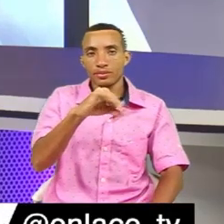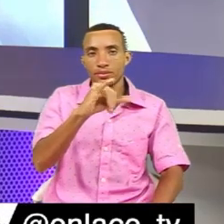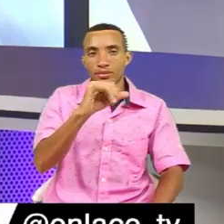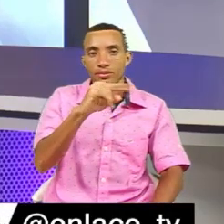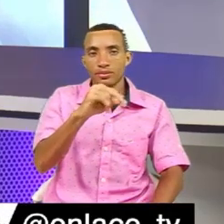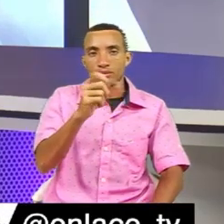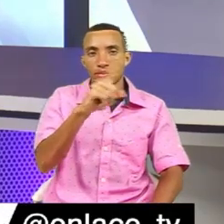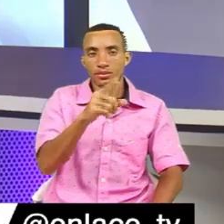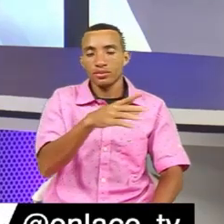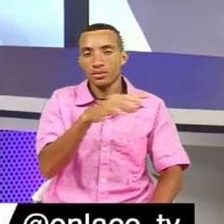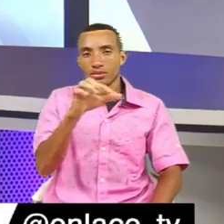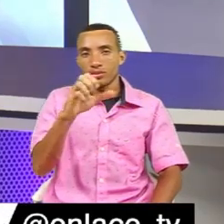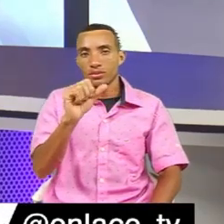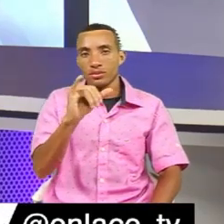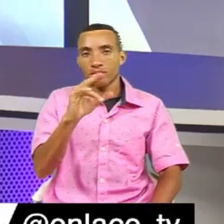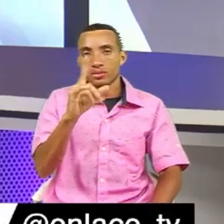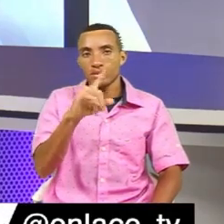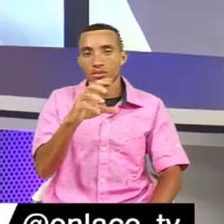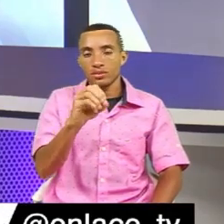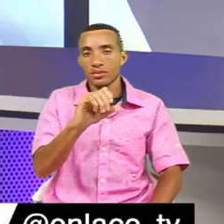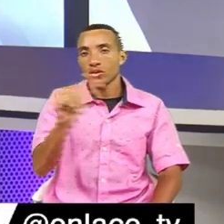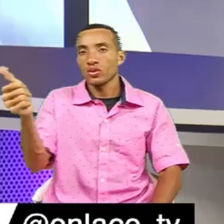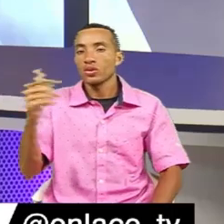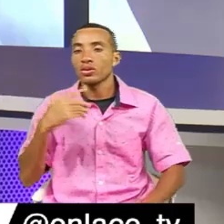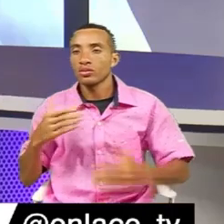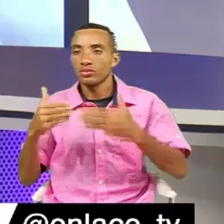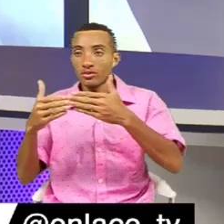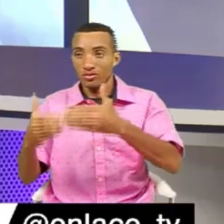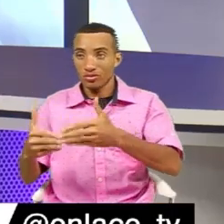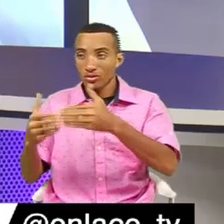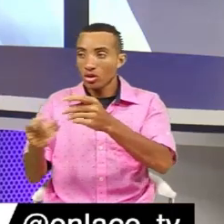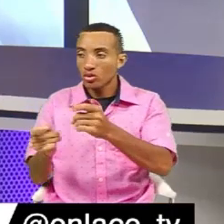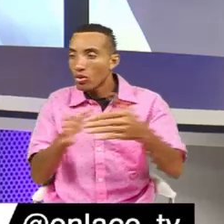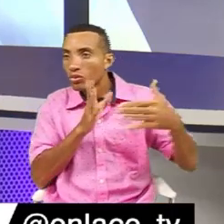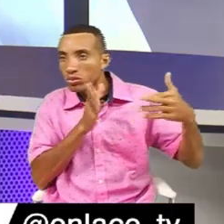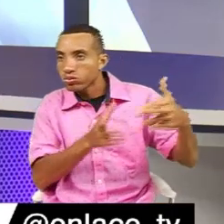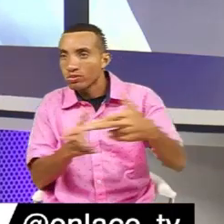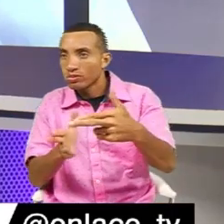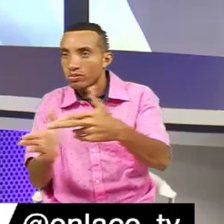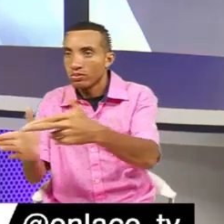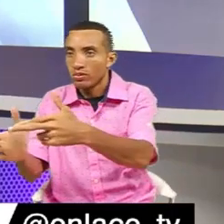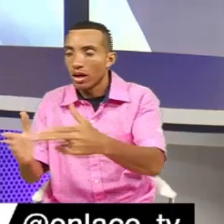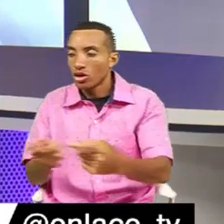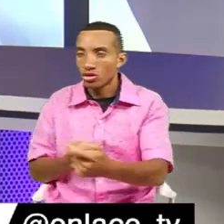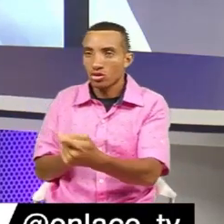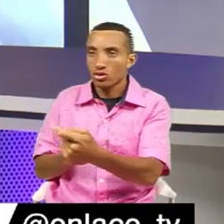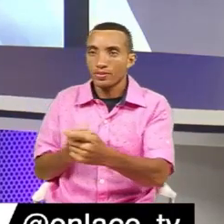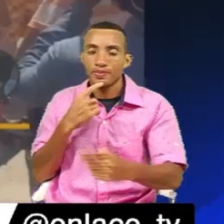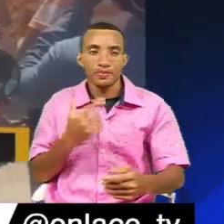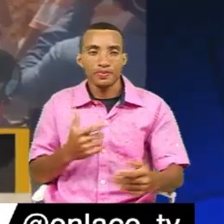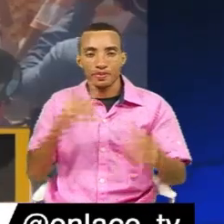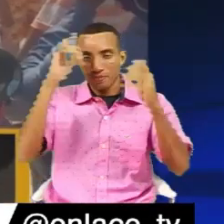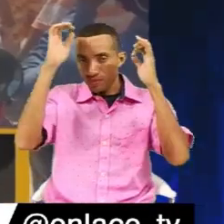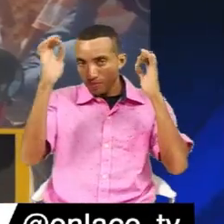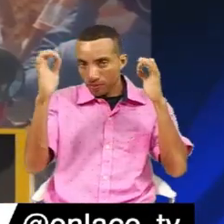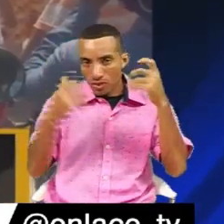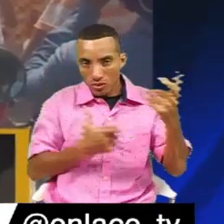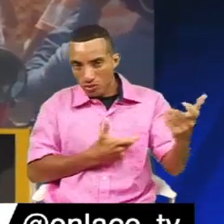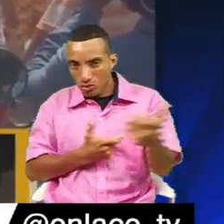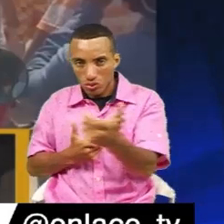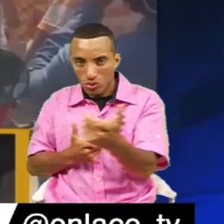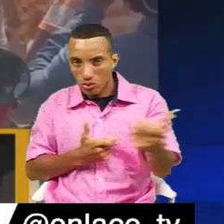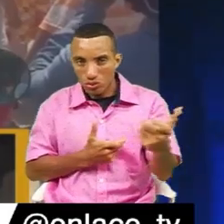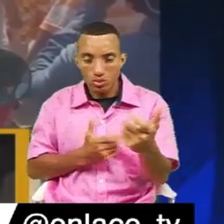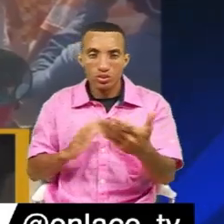ciudad, y el otro en el sector del Muelle. Por fortuna, bomberos voluntarios controlaron las emergencias. La primera conflagración se